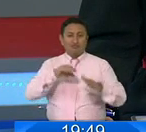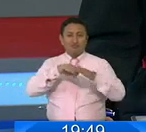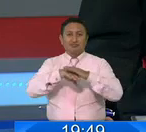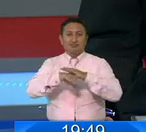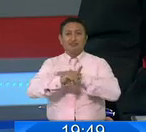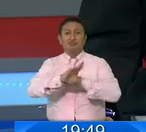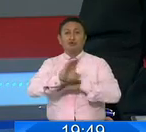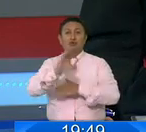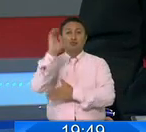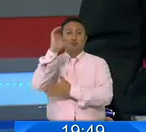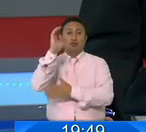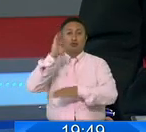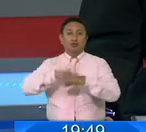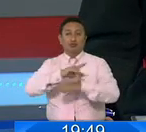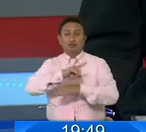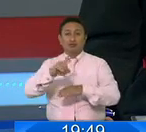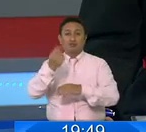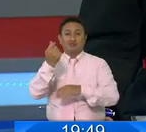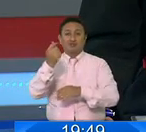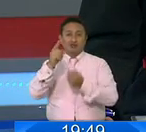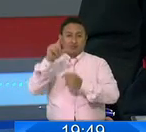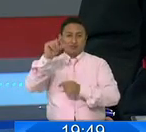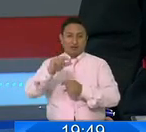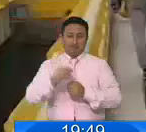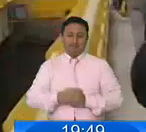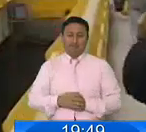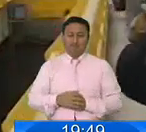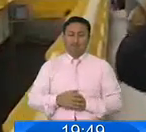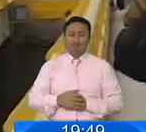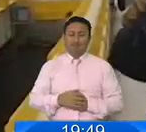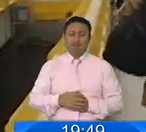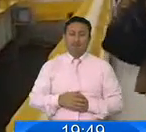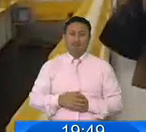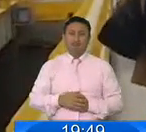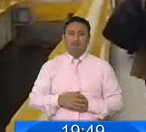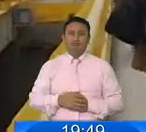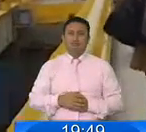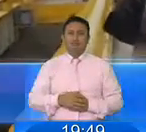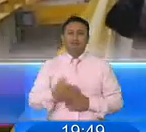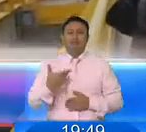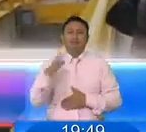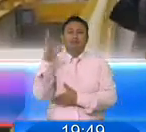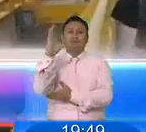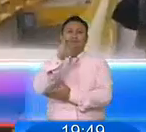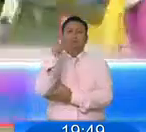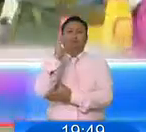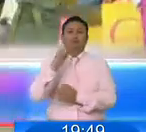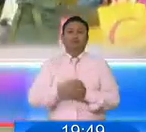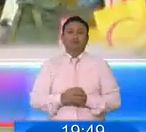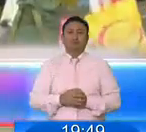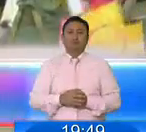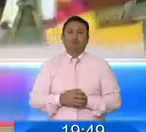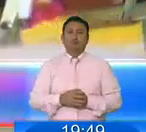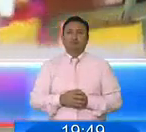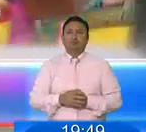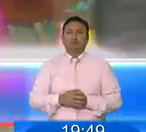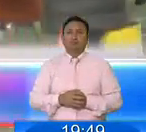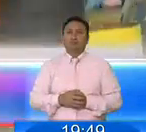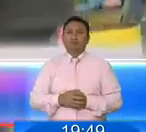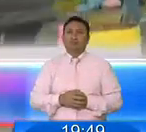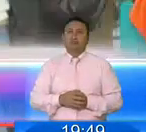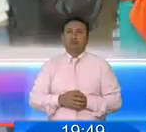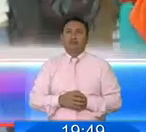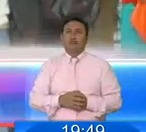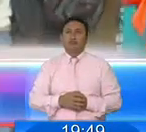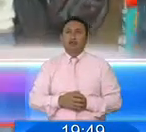a colombia por el favorable cambio de moneda la extensión del estado de invertir se aumenta el flujo de migrantes por esta frontera de acuerdo